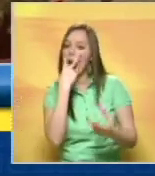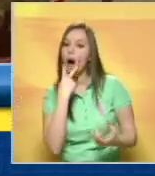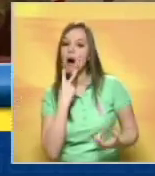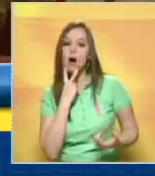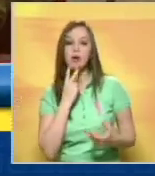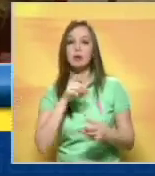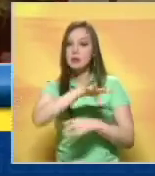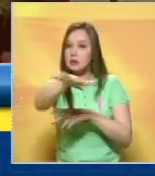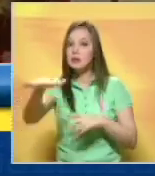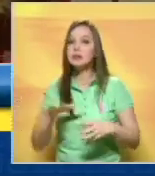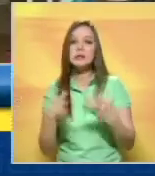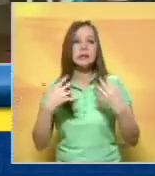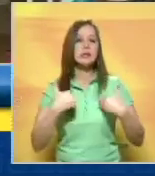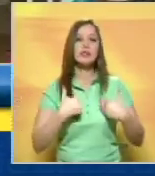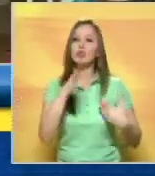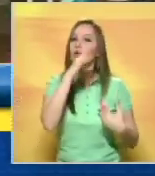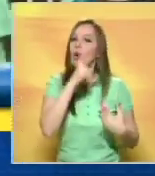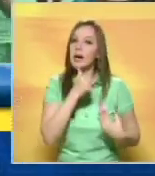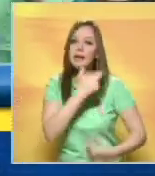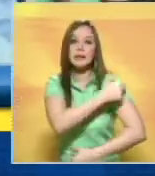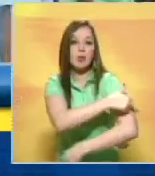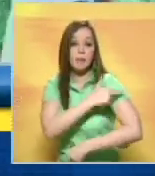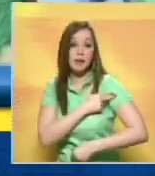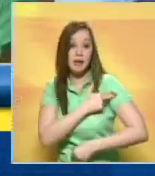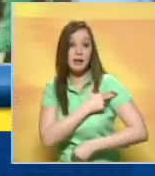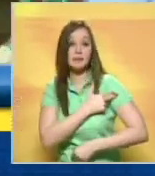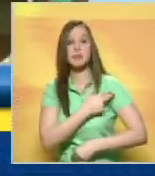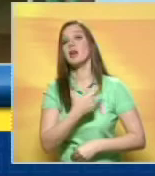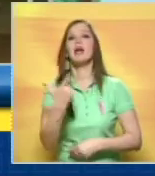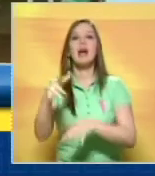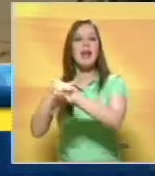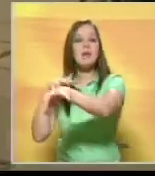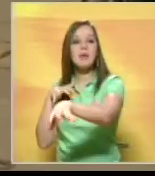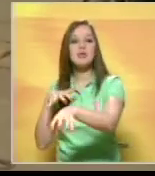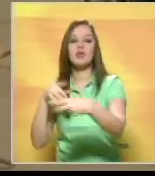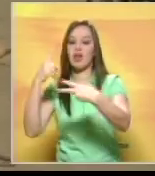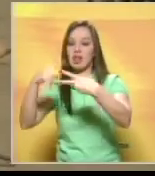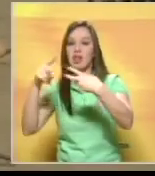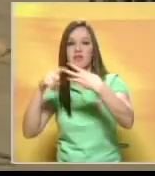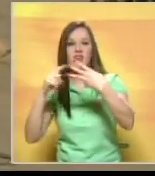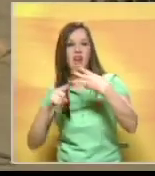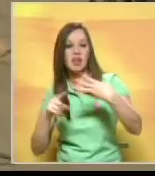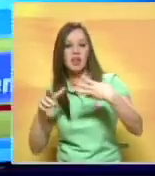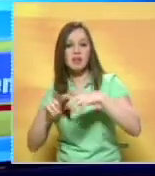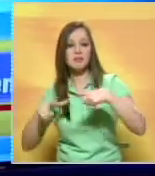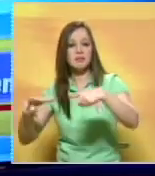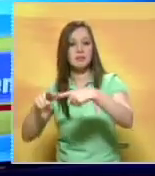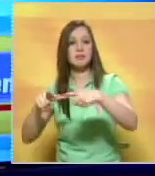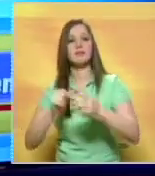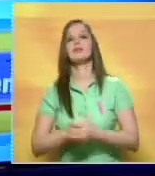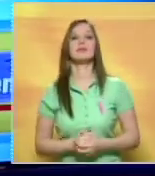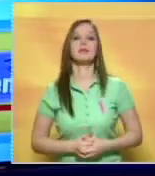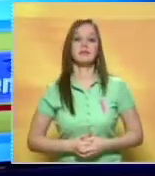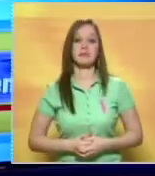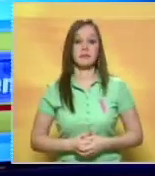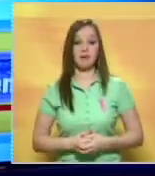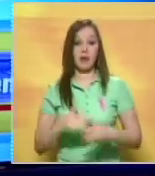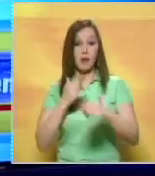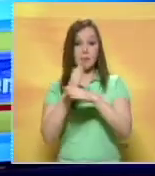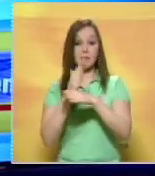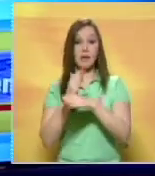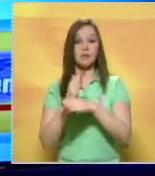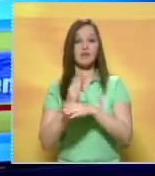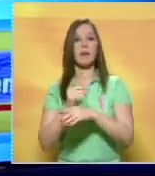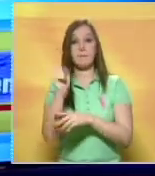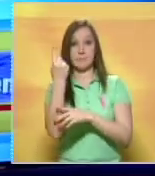con sistemas de salud precarios. La mayoría de los casos se reportaron en Guinea, Liberia y Sierra Leona. Vamos a hacer una pausa,